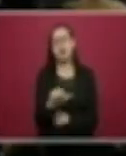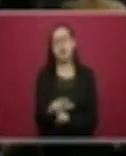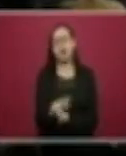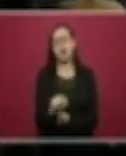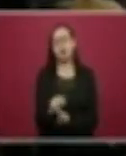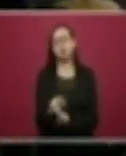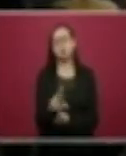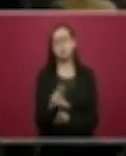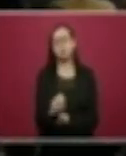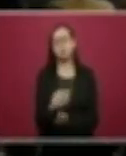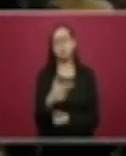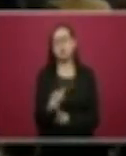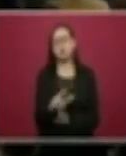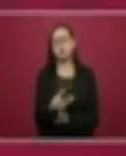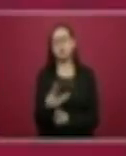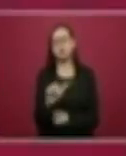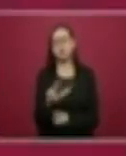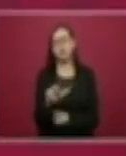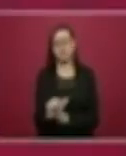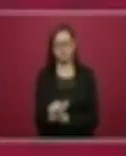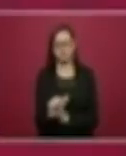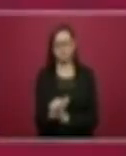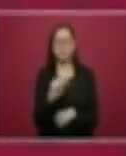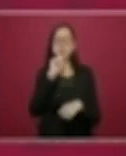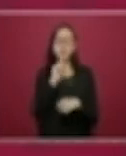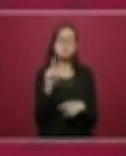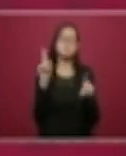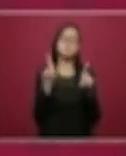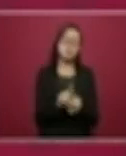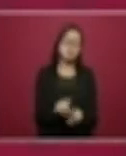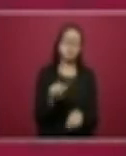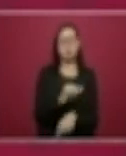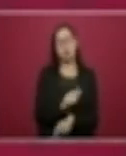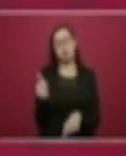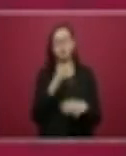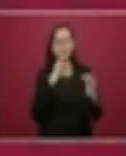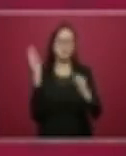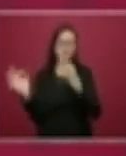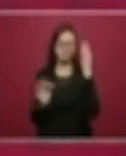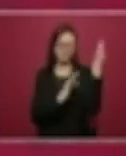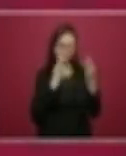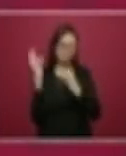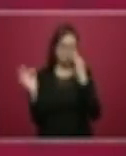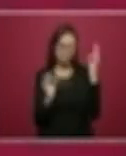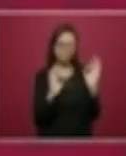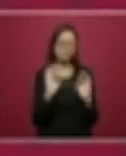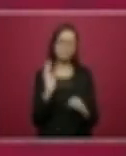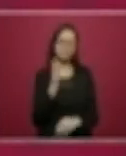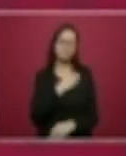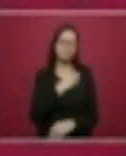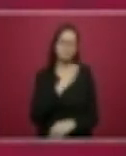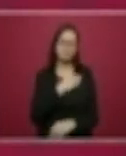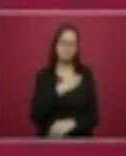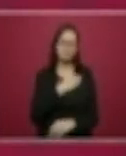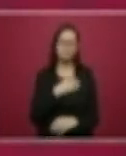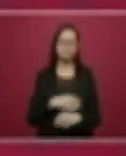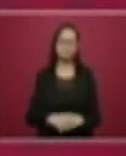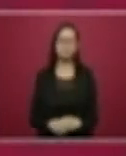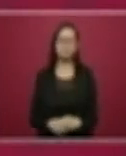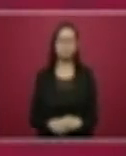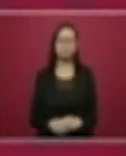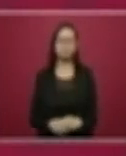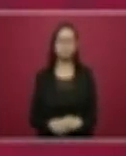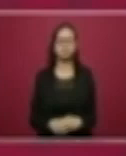desigualdad sigue siendo enormes y grosso en eeuu estaciones nunca ha sido un país muy igualitario pero hay muchos países en europa